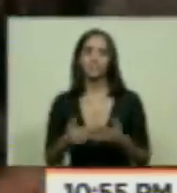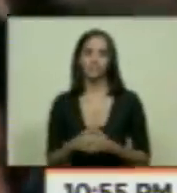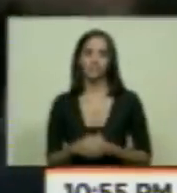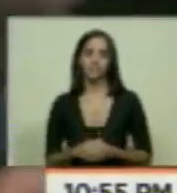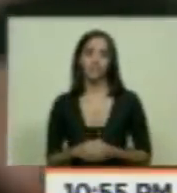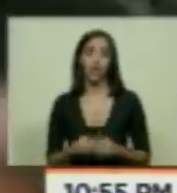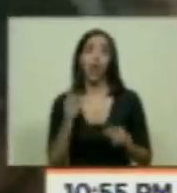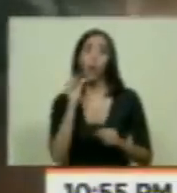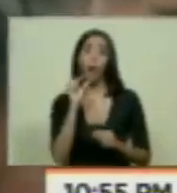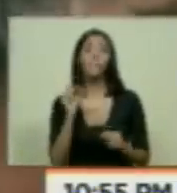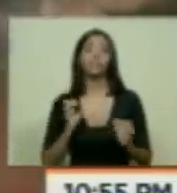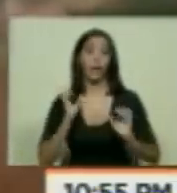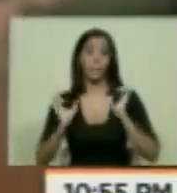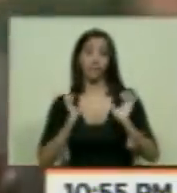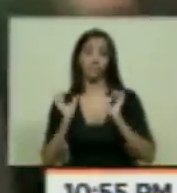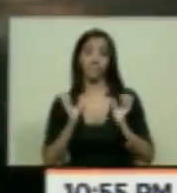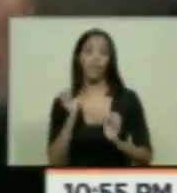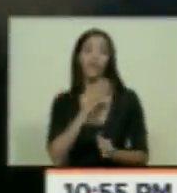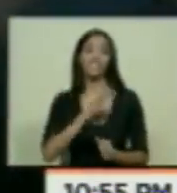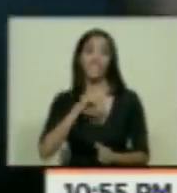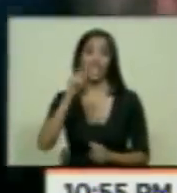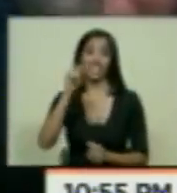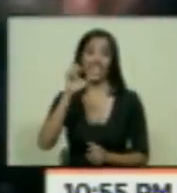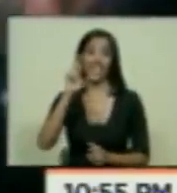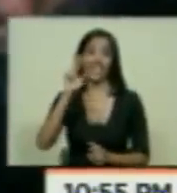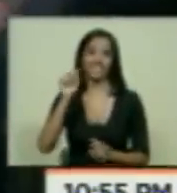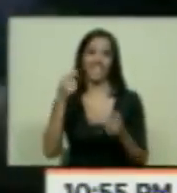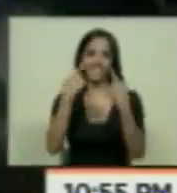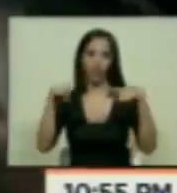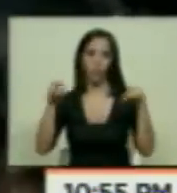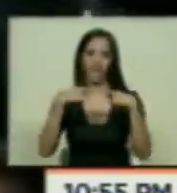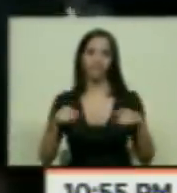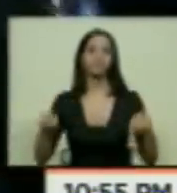momentos emotivos como el de la señora Teresa en el día de su cumpleaños.